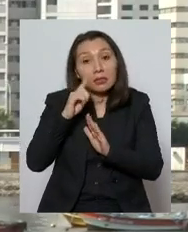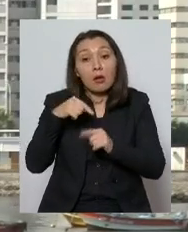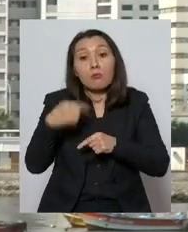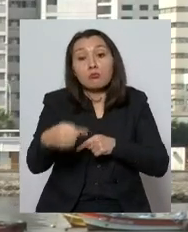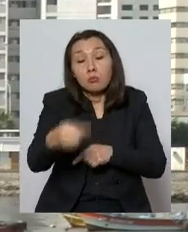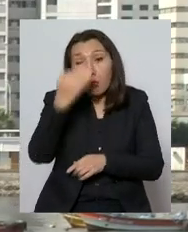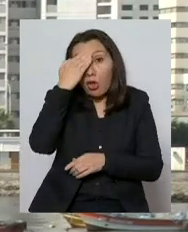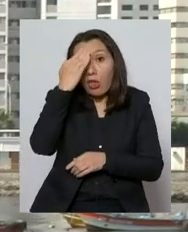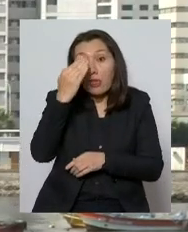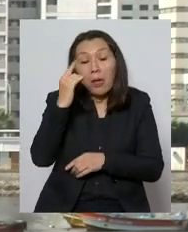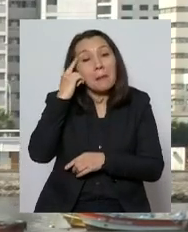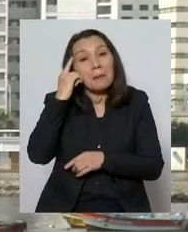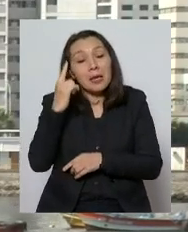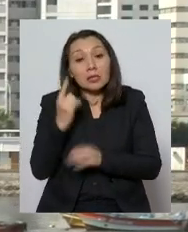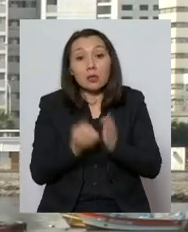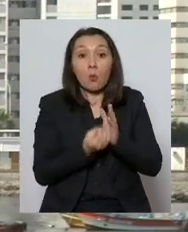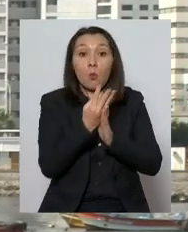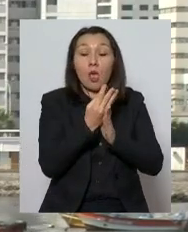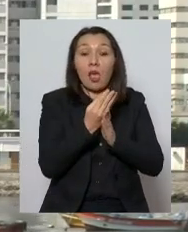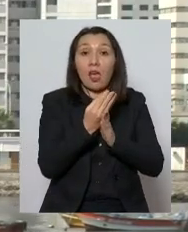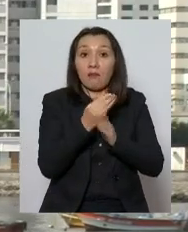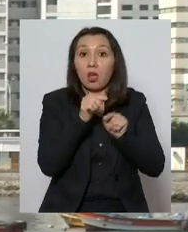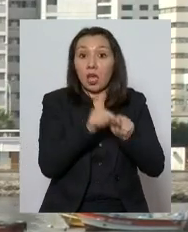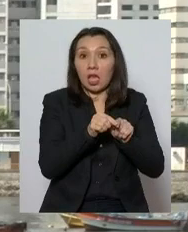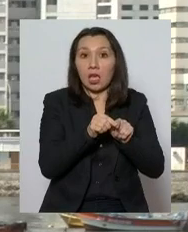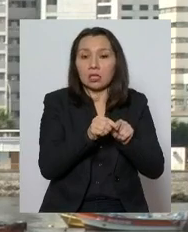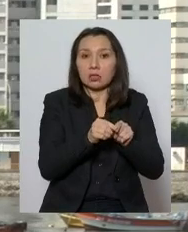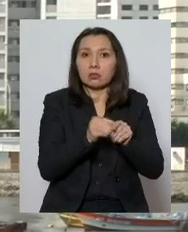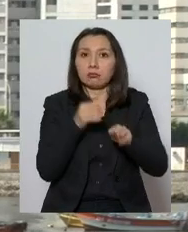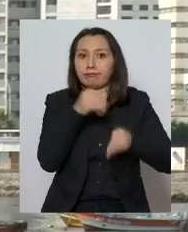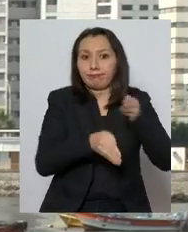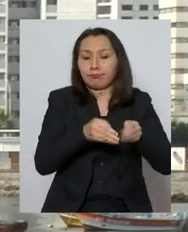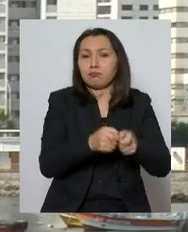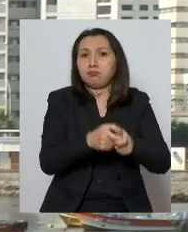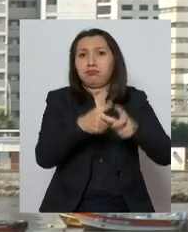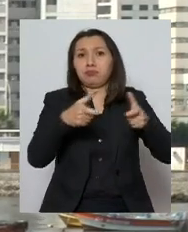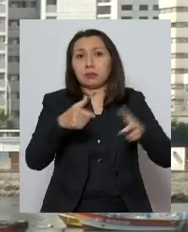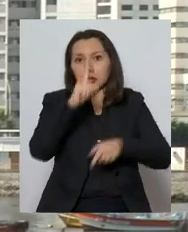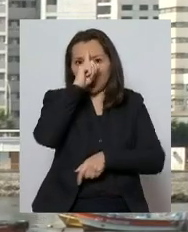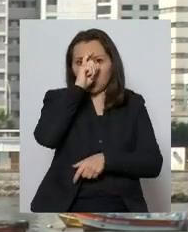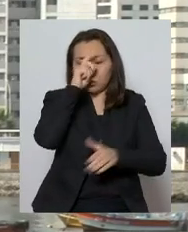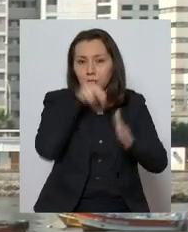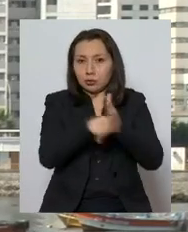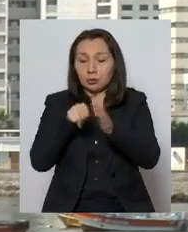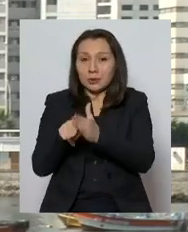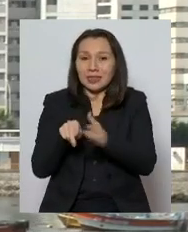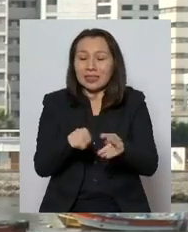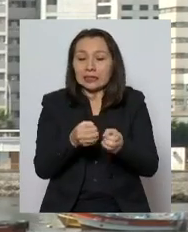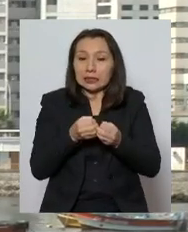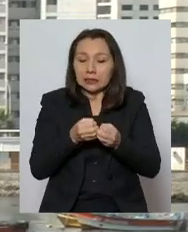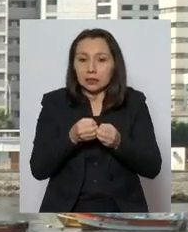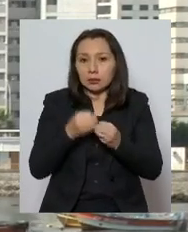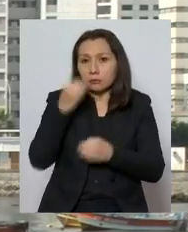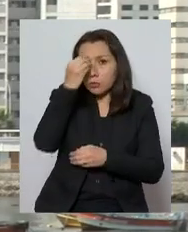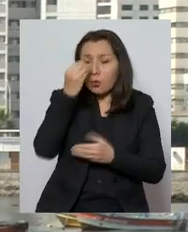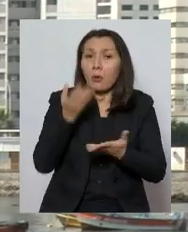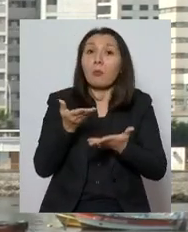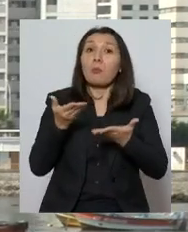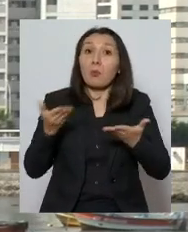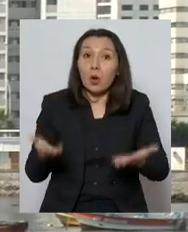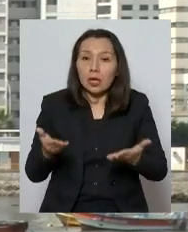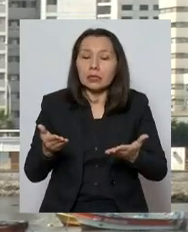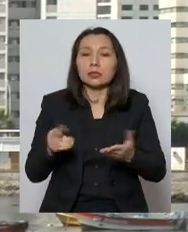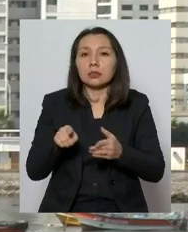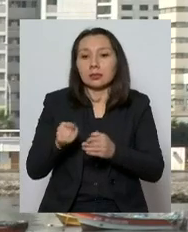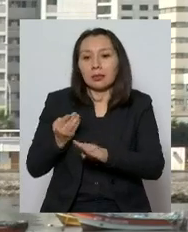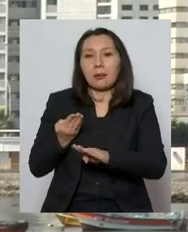más estos casos nuevos van a generar presión sobre la red asistencial. Y por eso,